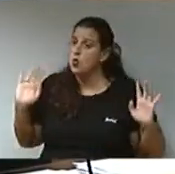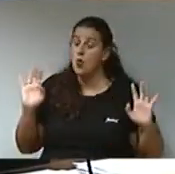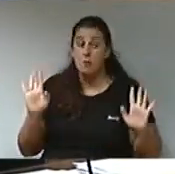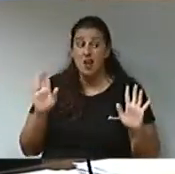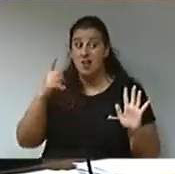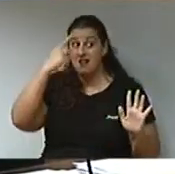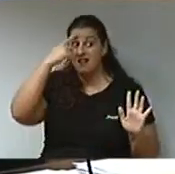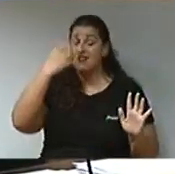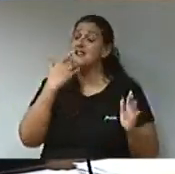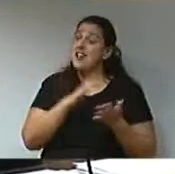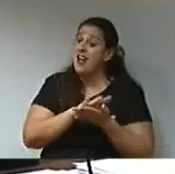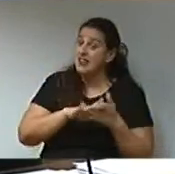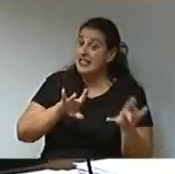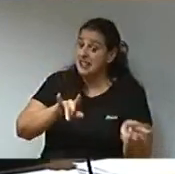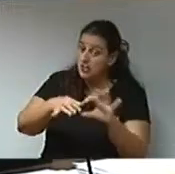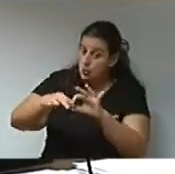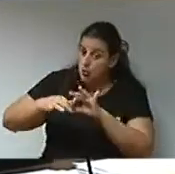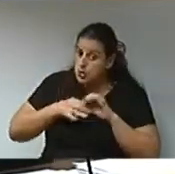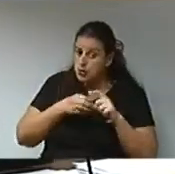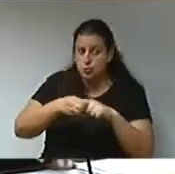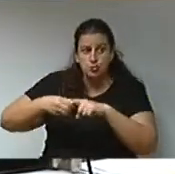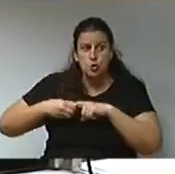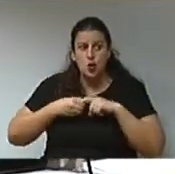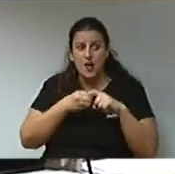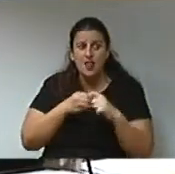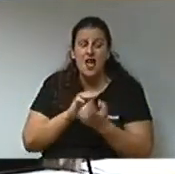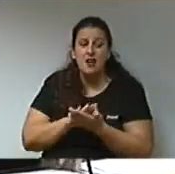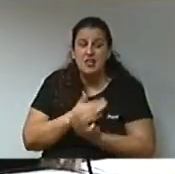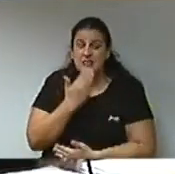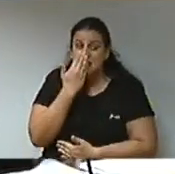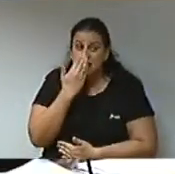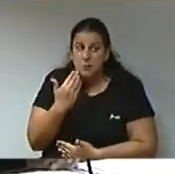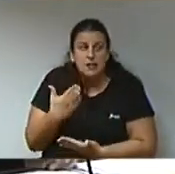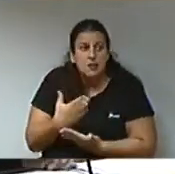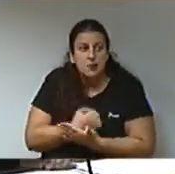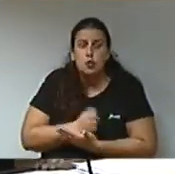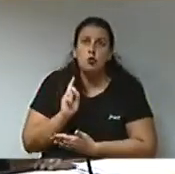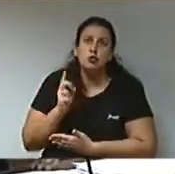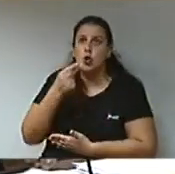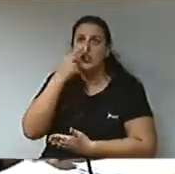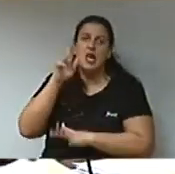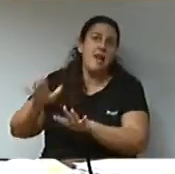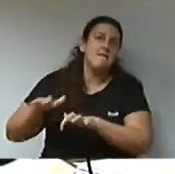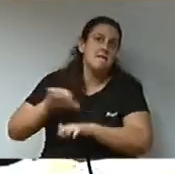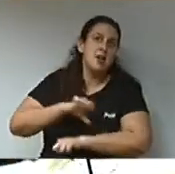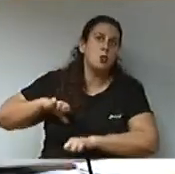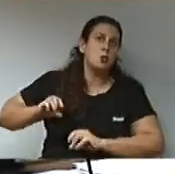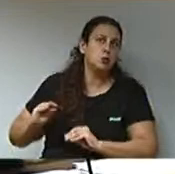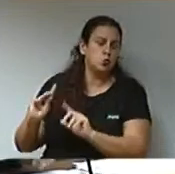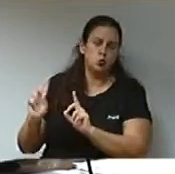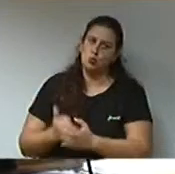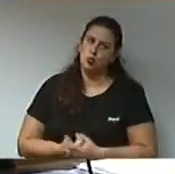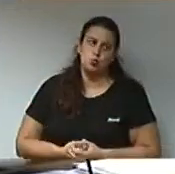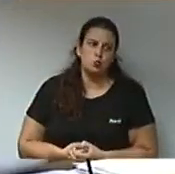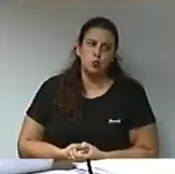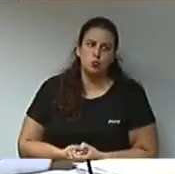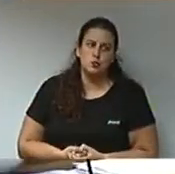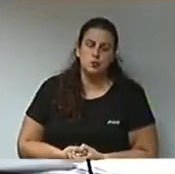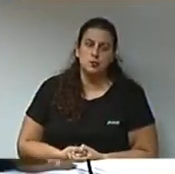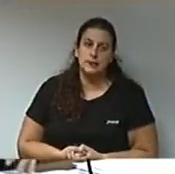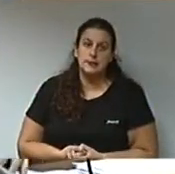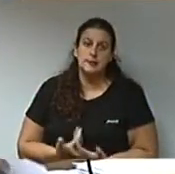cuando hablamos de cohesión territorial, de solidaridad, hablamos de verdad de todo y no hablamos de lo que le interesa a uno en un momento determinado.